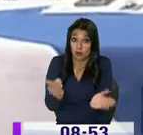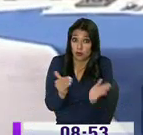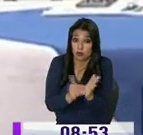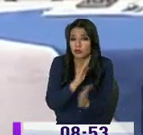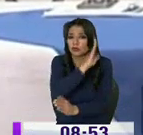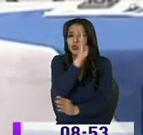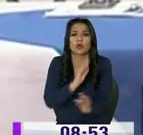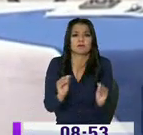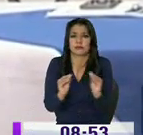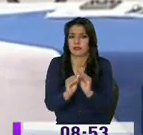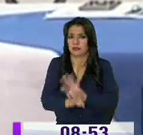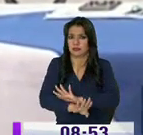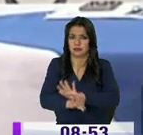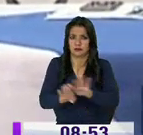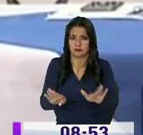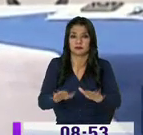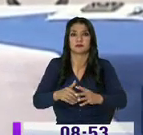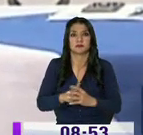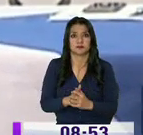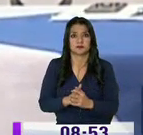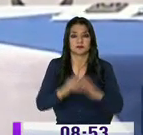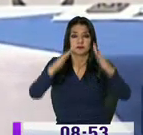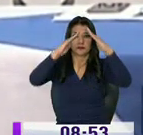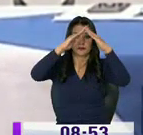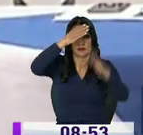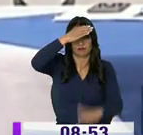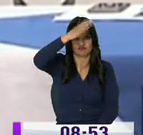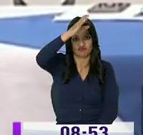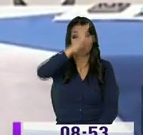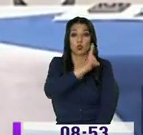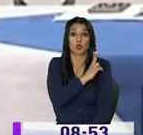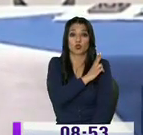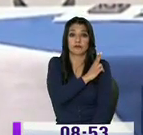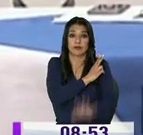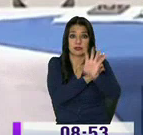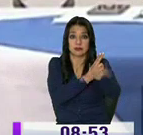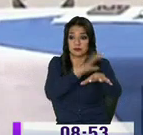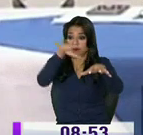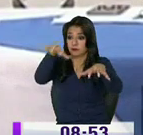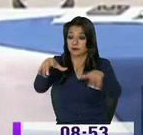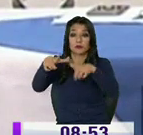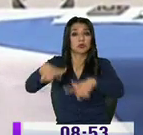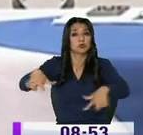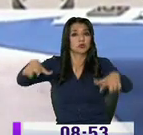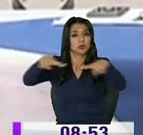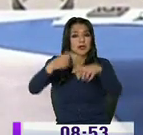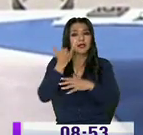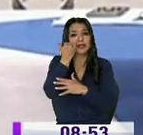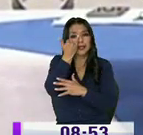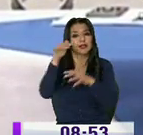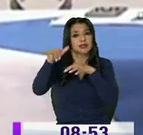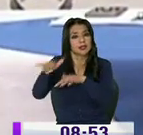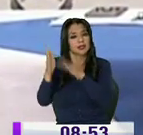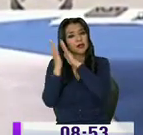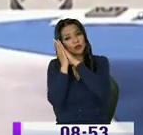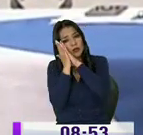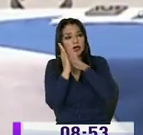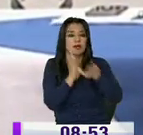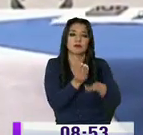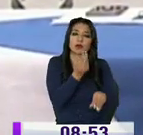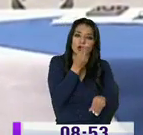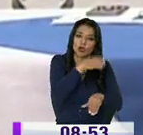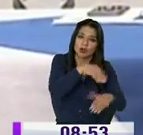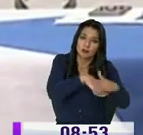a suceder. Tanto el Ágora de la Casa de la Cultura como las universidades, que son lugares en donde los manifestantes se están hospedando, tienen